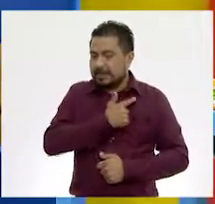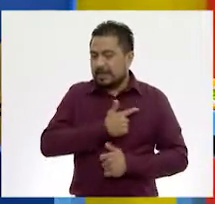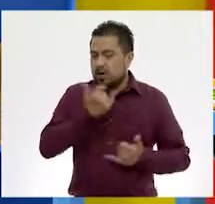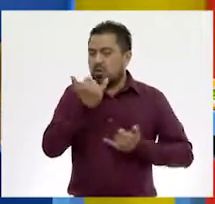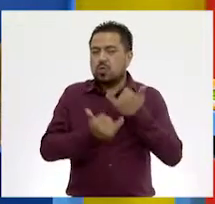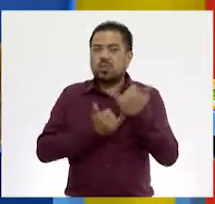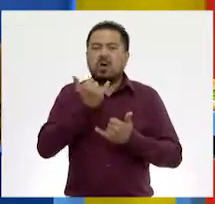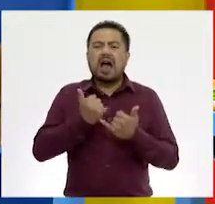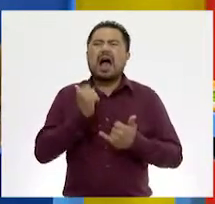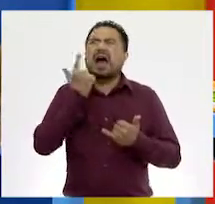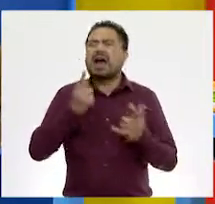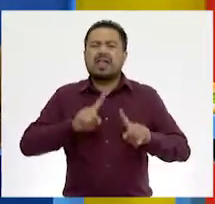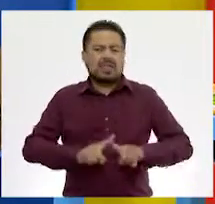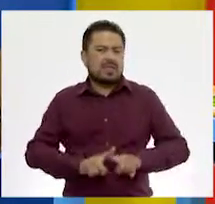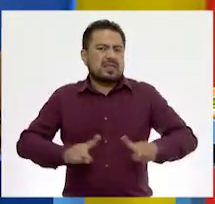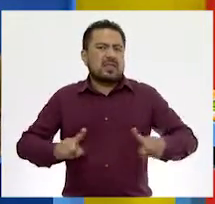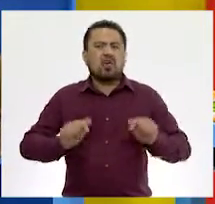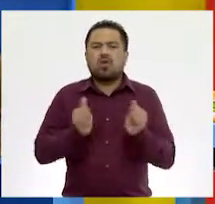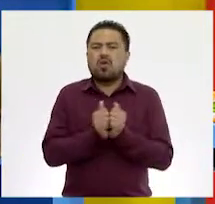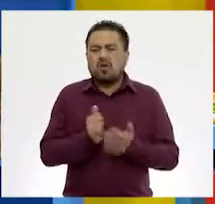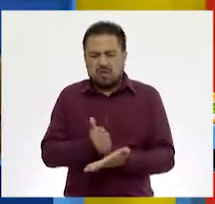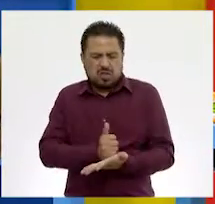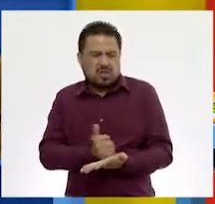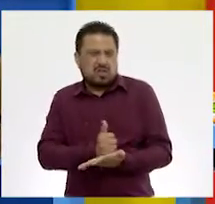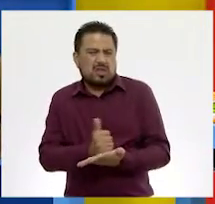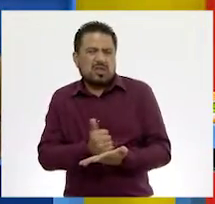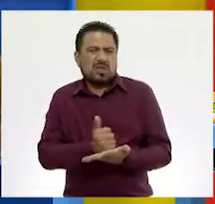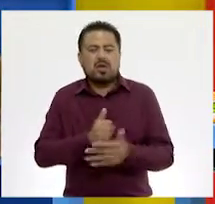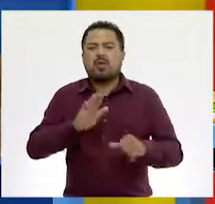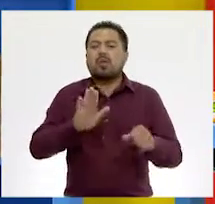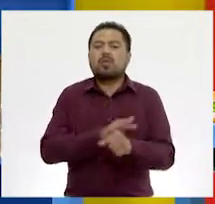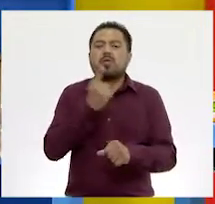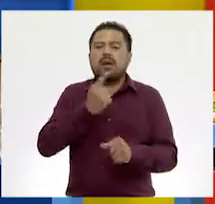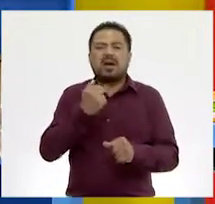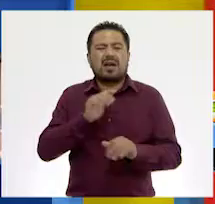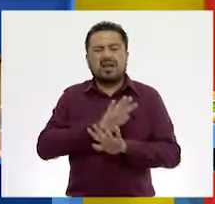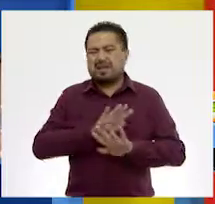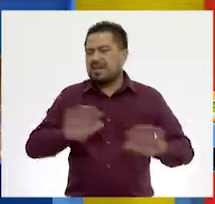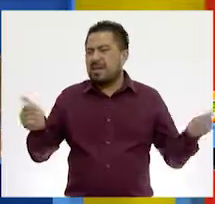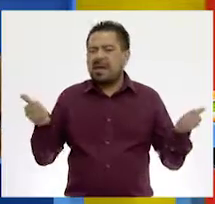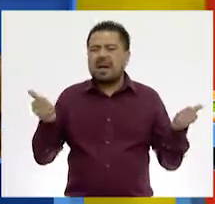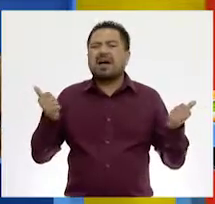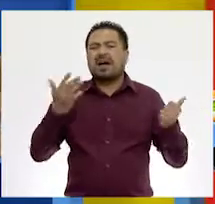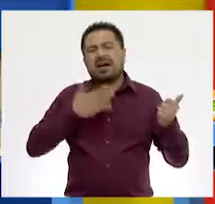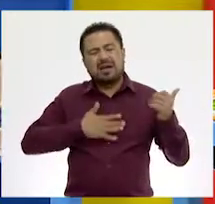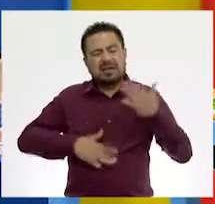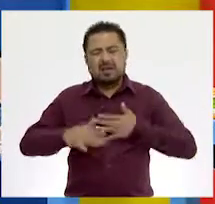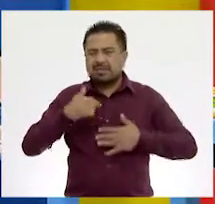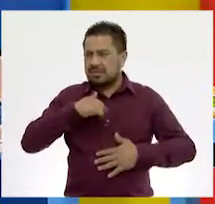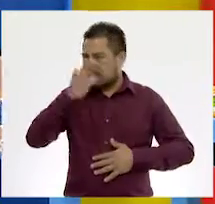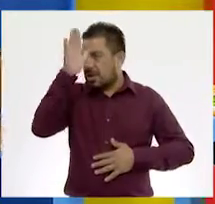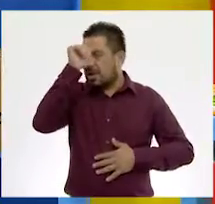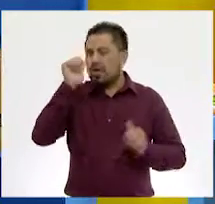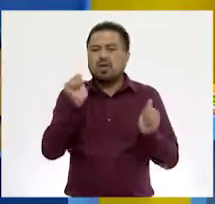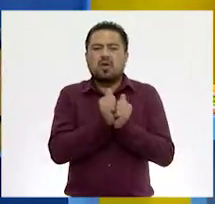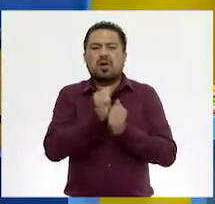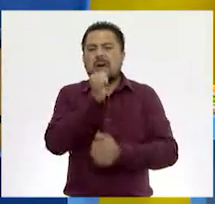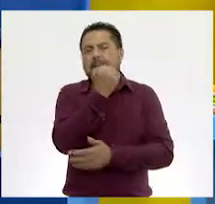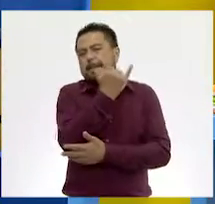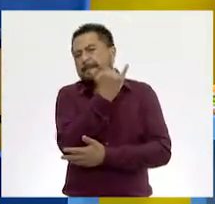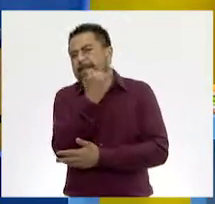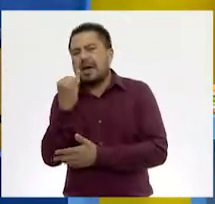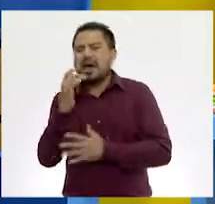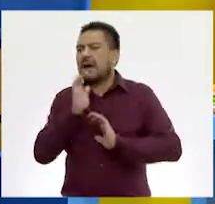jugar algo diferente a los videojuegos, porque ya me cansaron un poco. Y recuerdo que en preescolar,